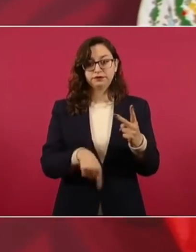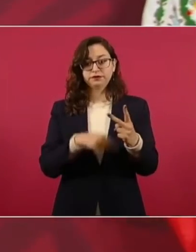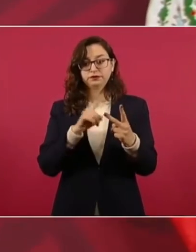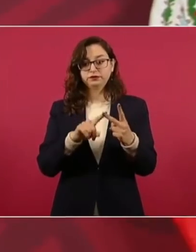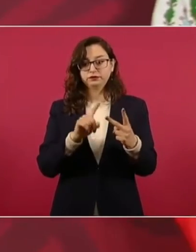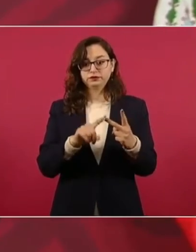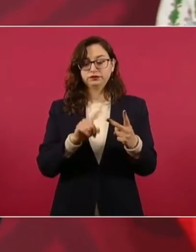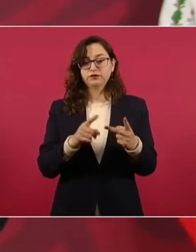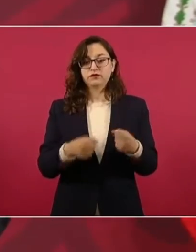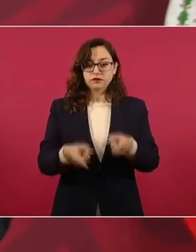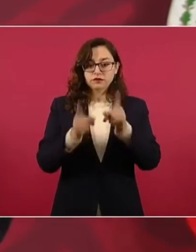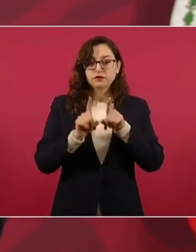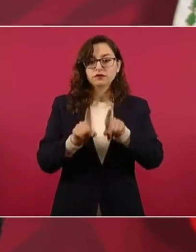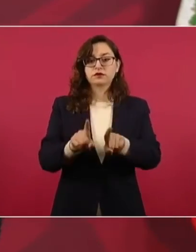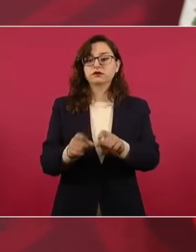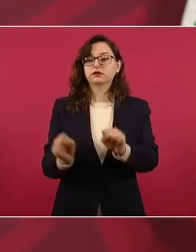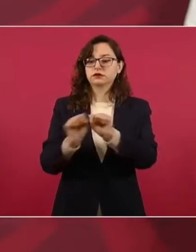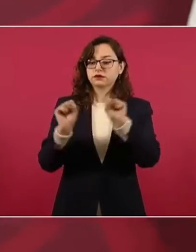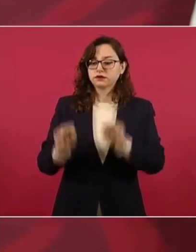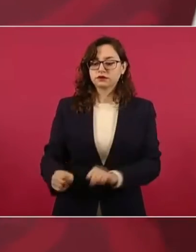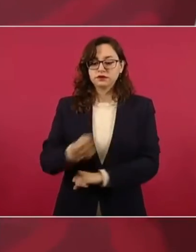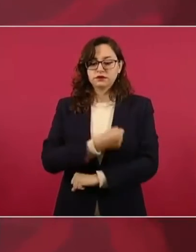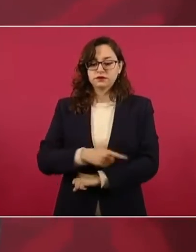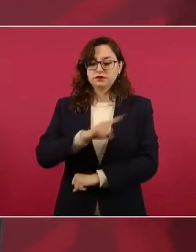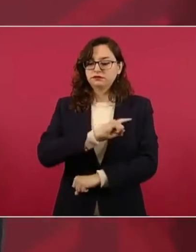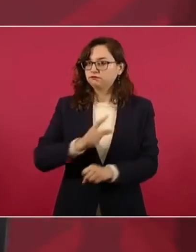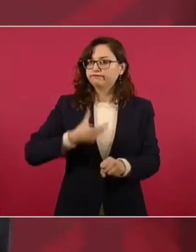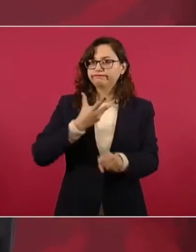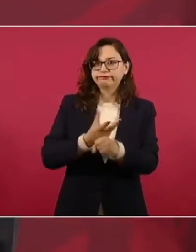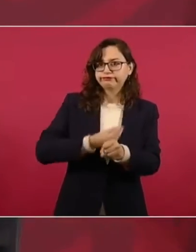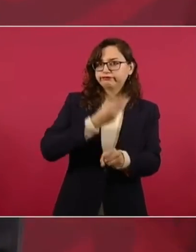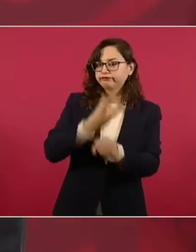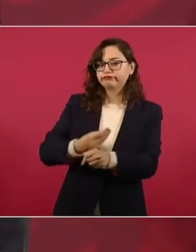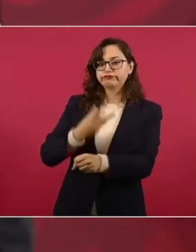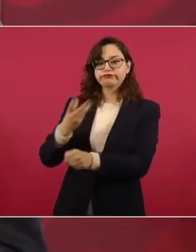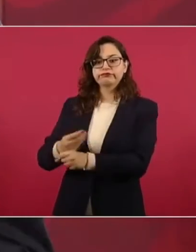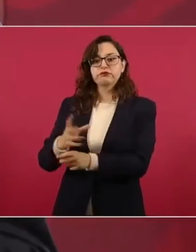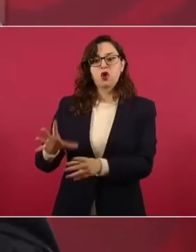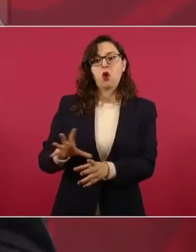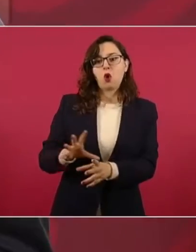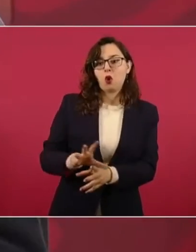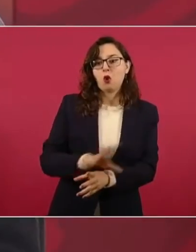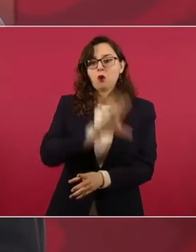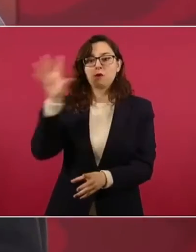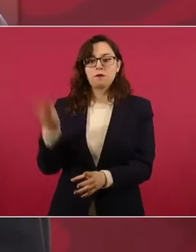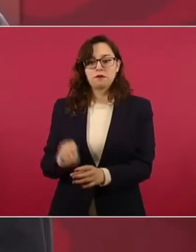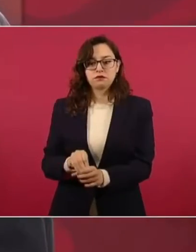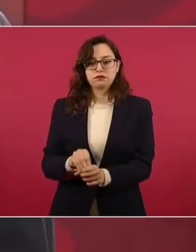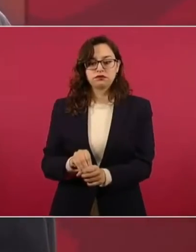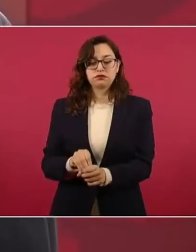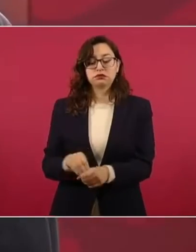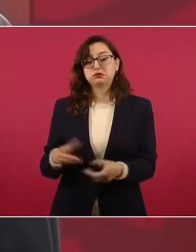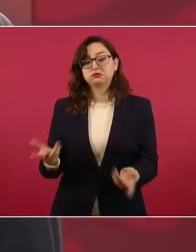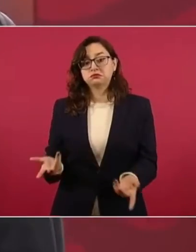es montar todo el sistema de salud pública que estaba pues en